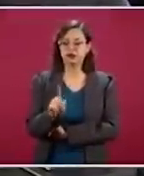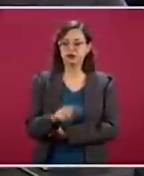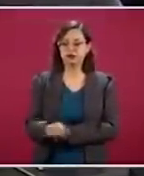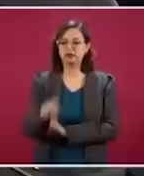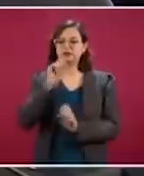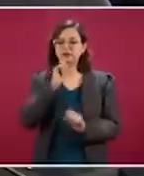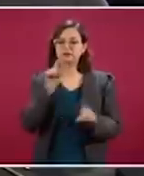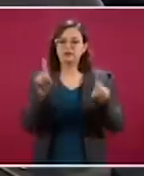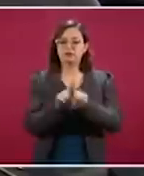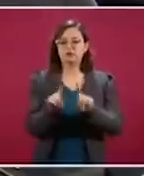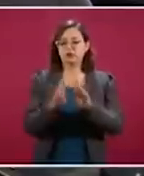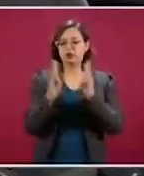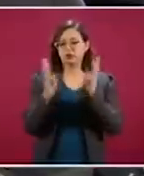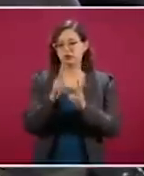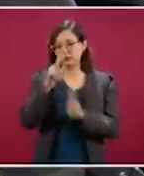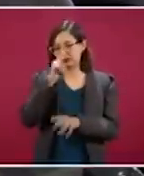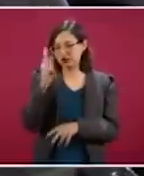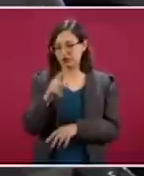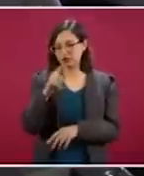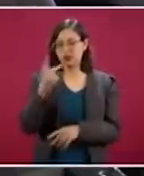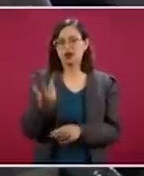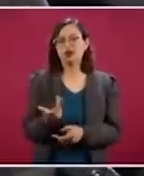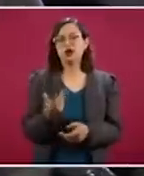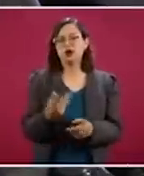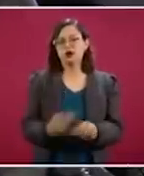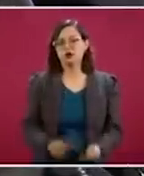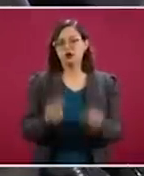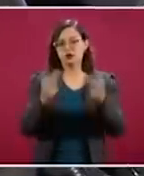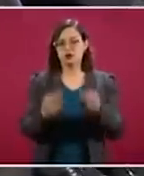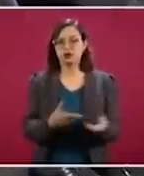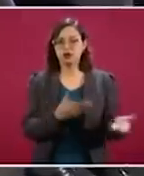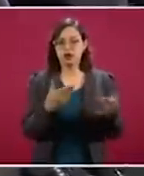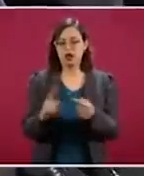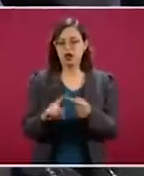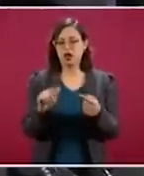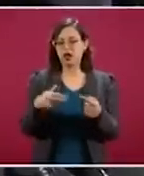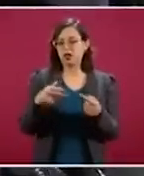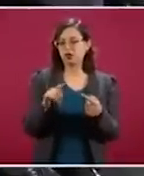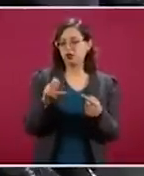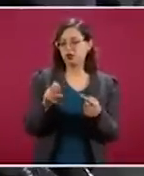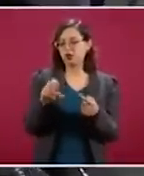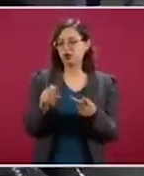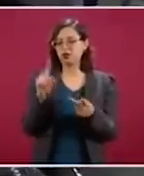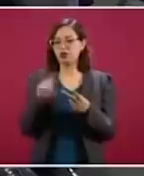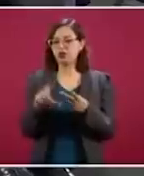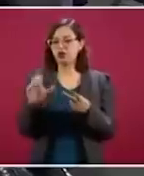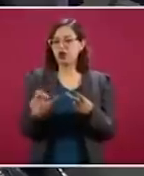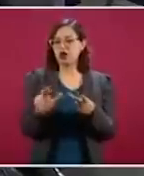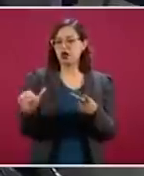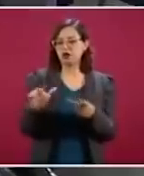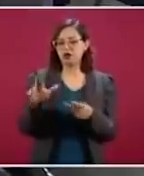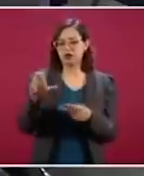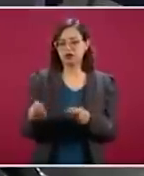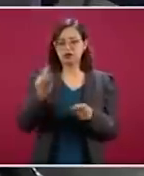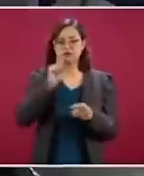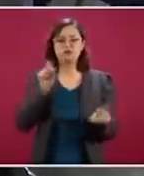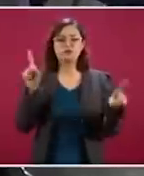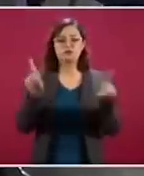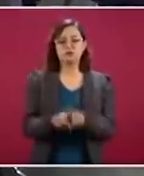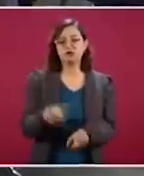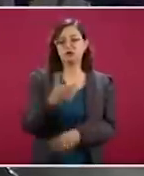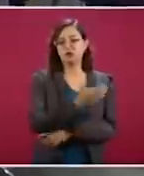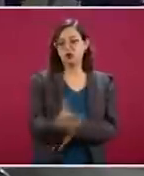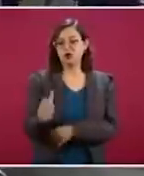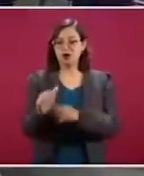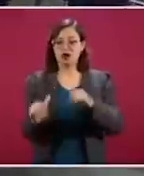Consejo Mexicano de Negocios, con Antonio del Valle y Emilio Carrillo como representantes principales. Está el Consejo Nacional